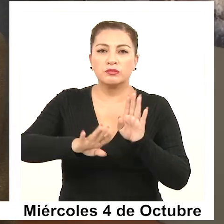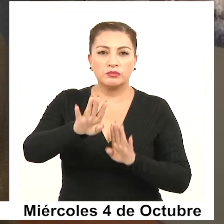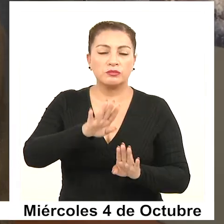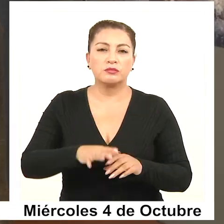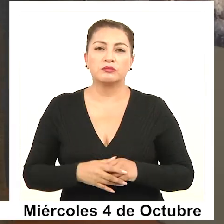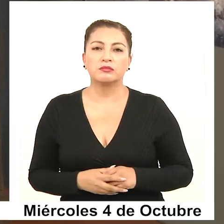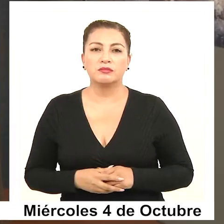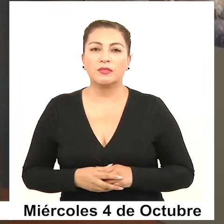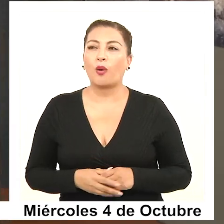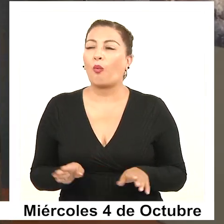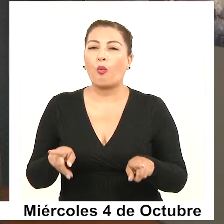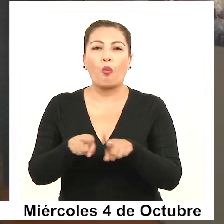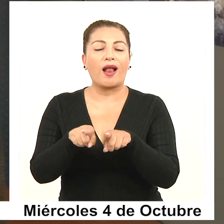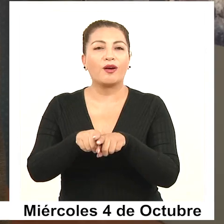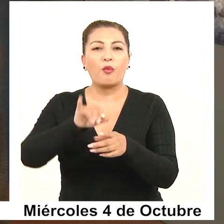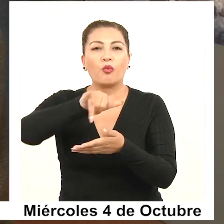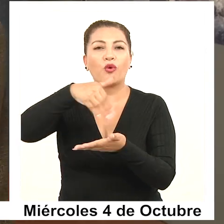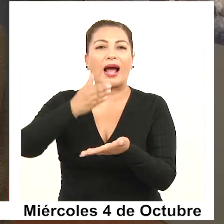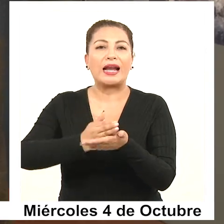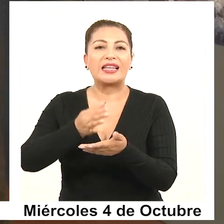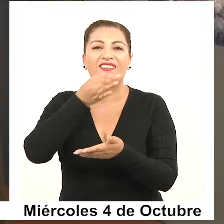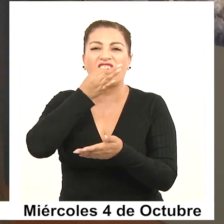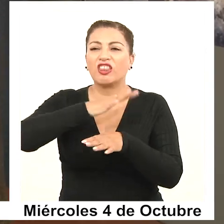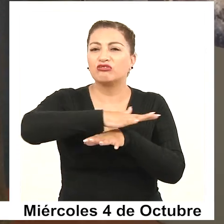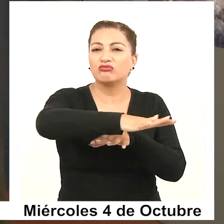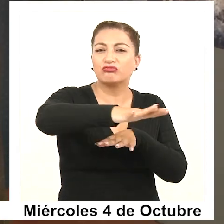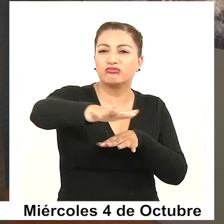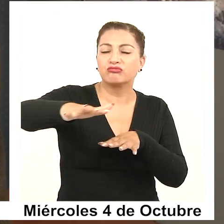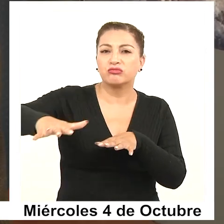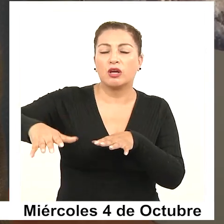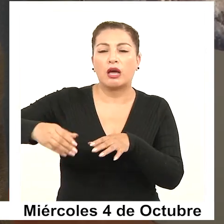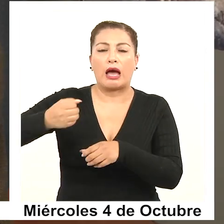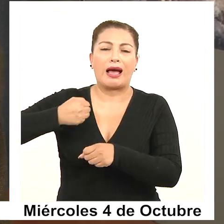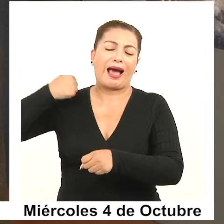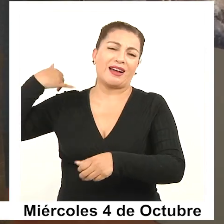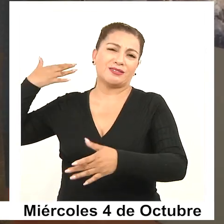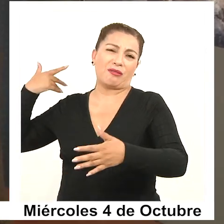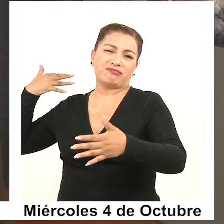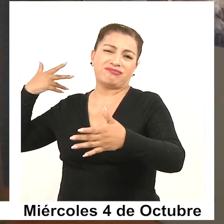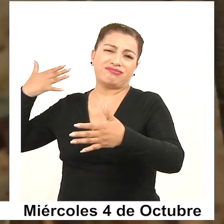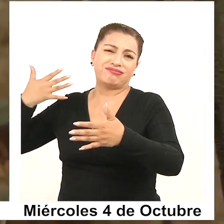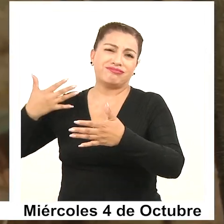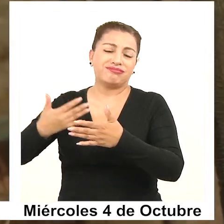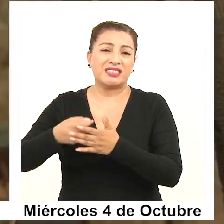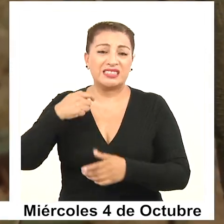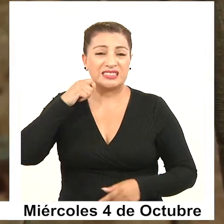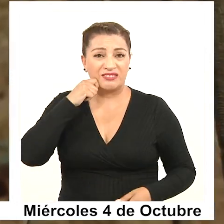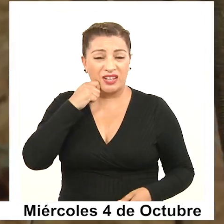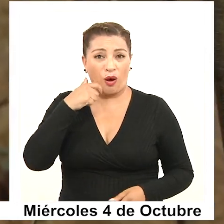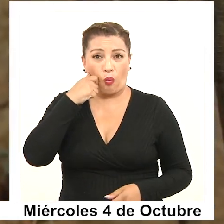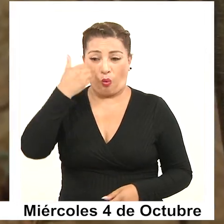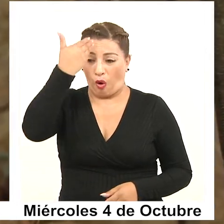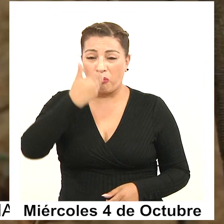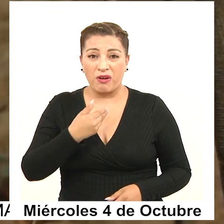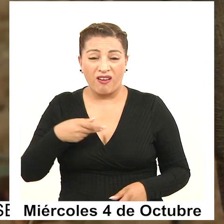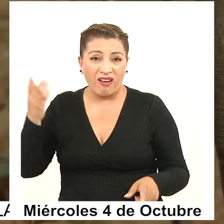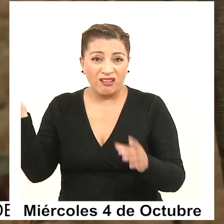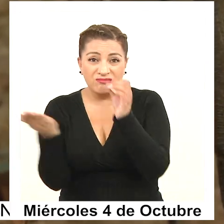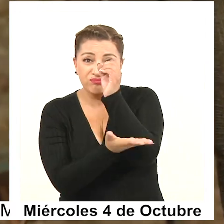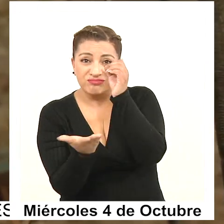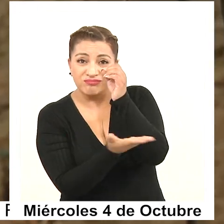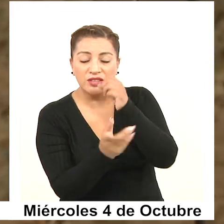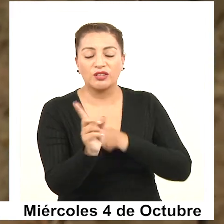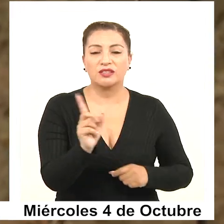verdaderos jardines y que han resistido siglos y no será el hombre el que los destruya. El santuario protege una